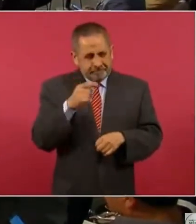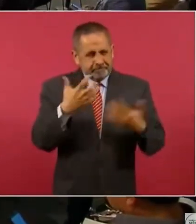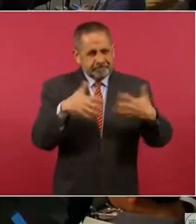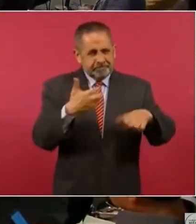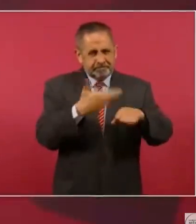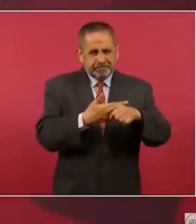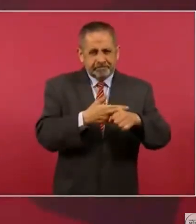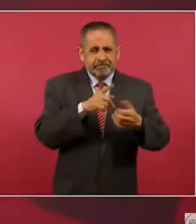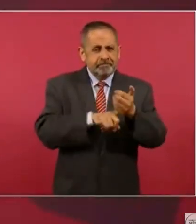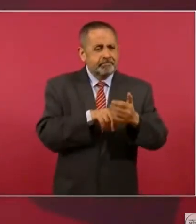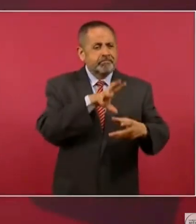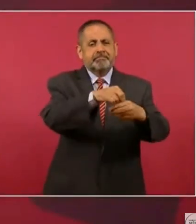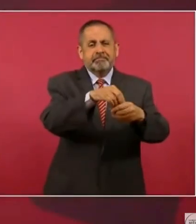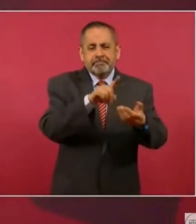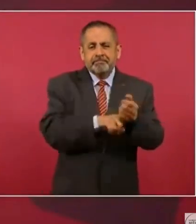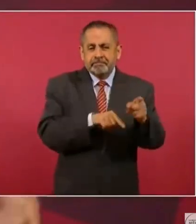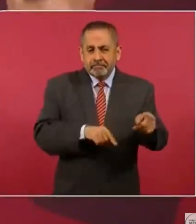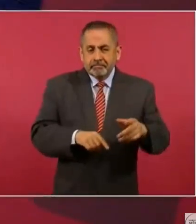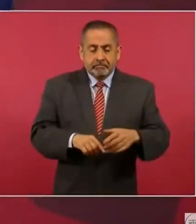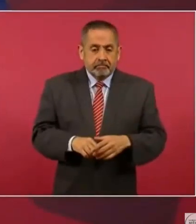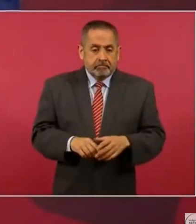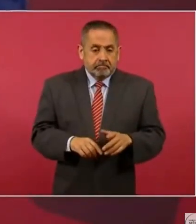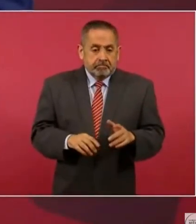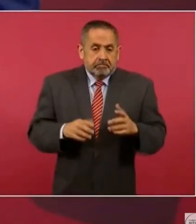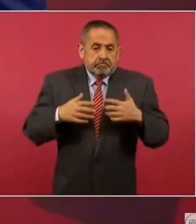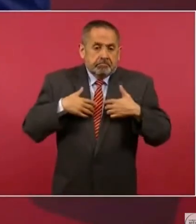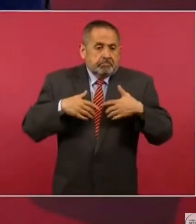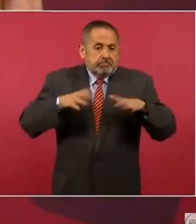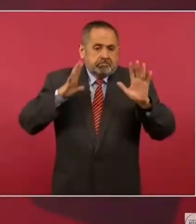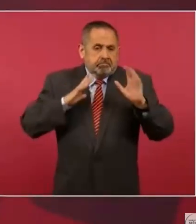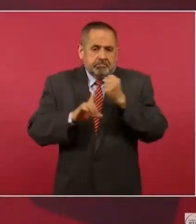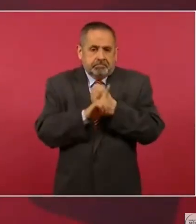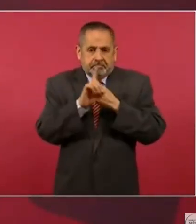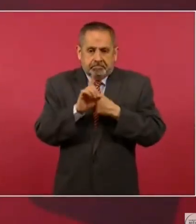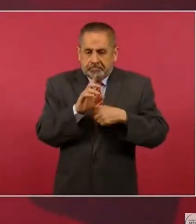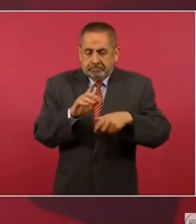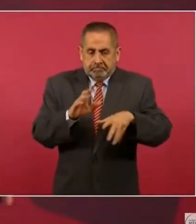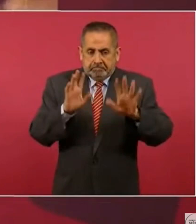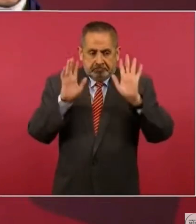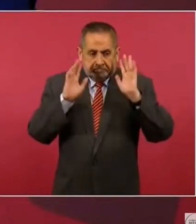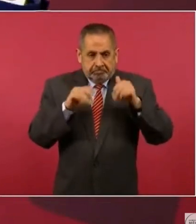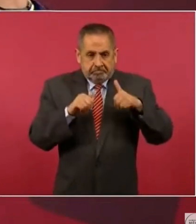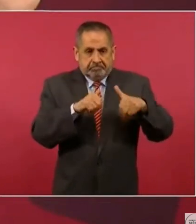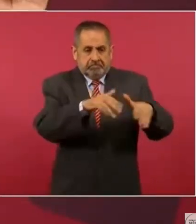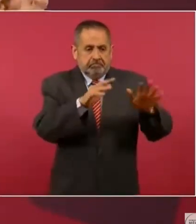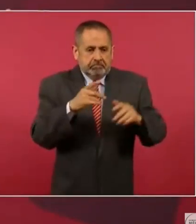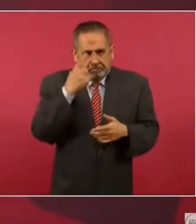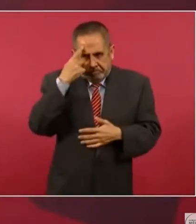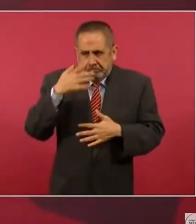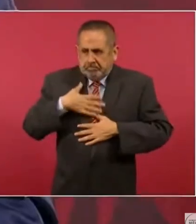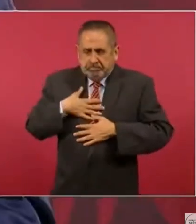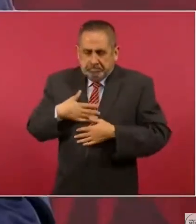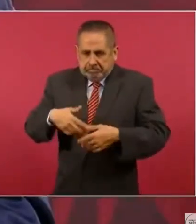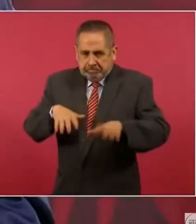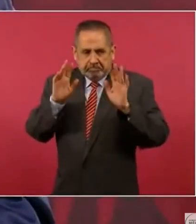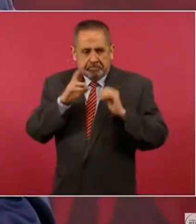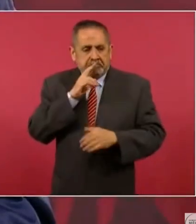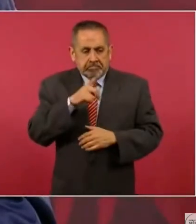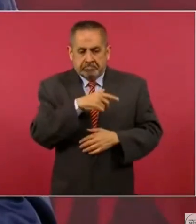como funcionaria. Les digo, no tengo ningún inconveniente. Pues ¿qué inconveniente puedo tener?